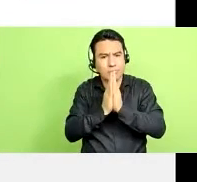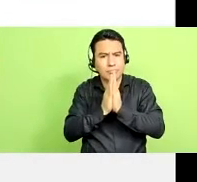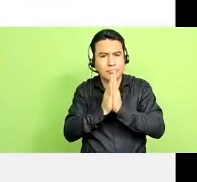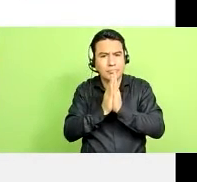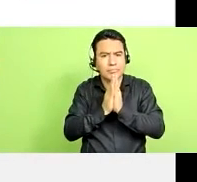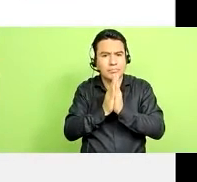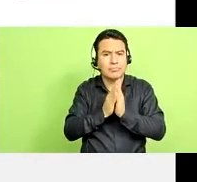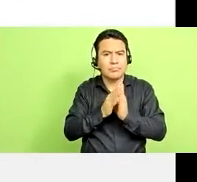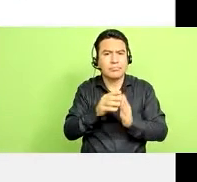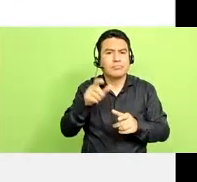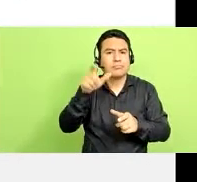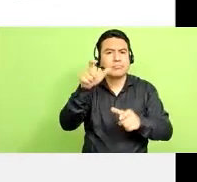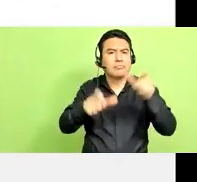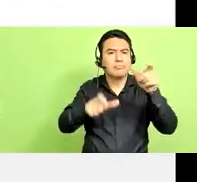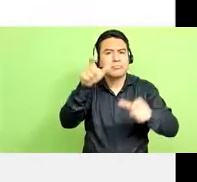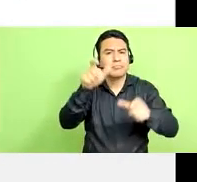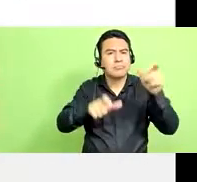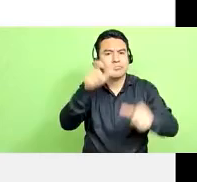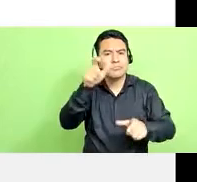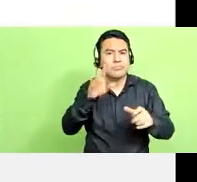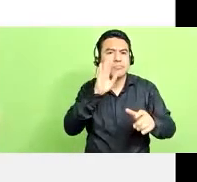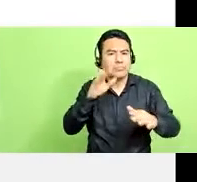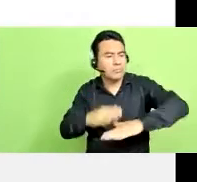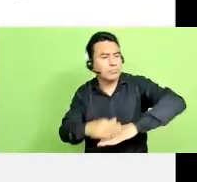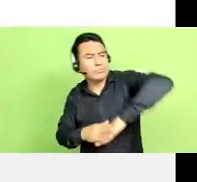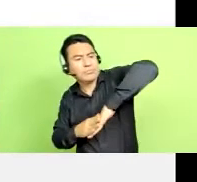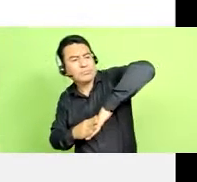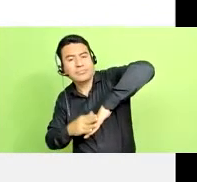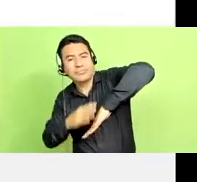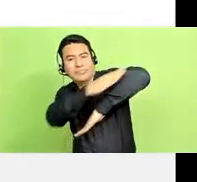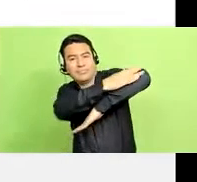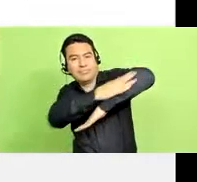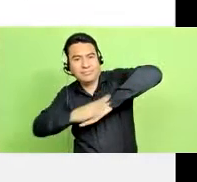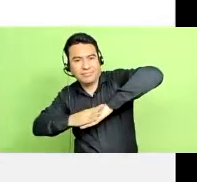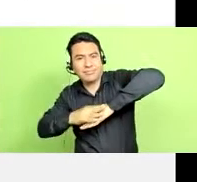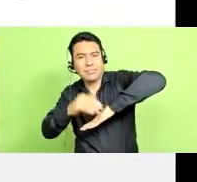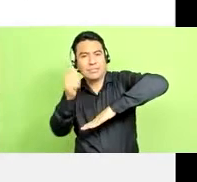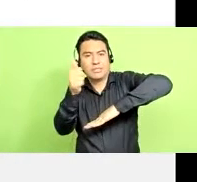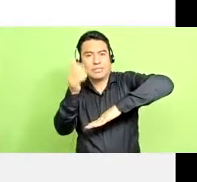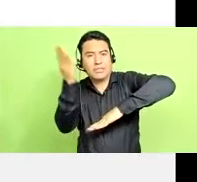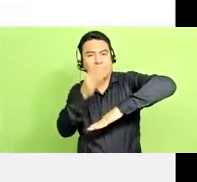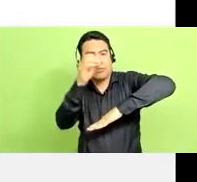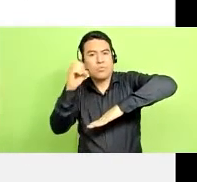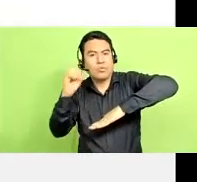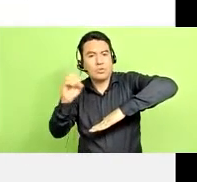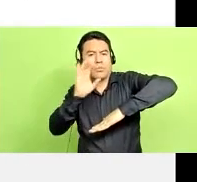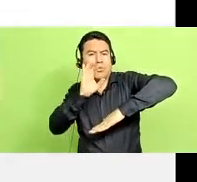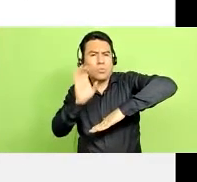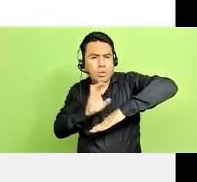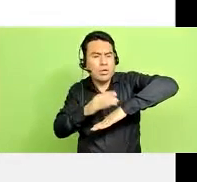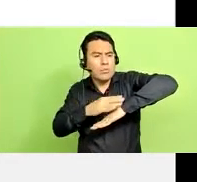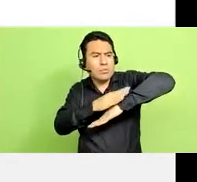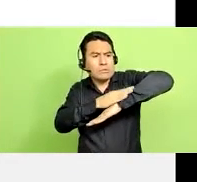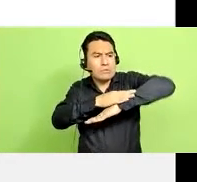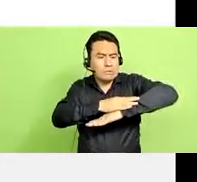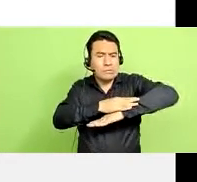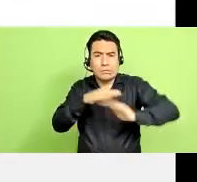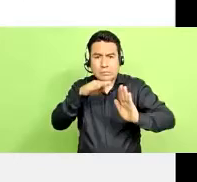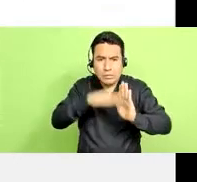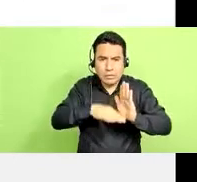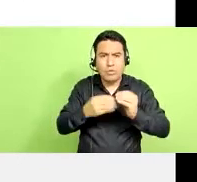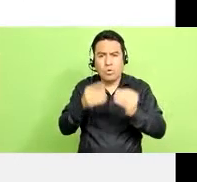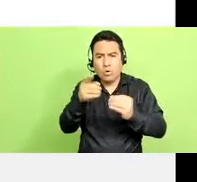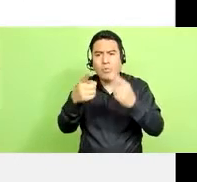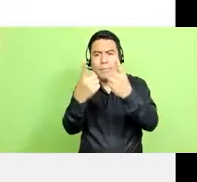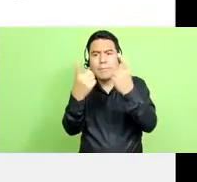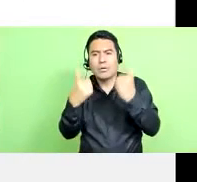de pendiente máximo la propuesta indica 10% pero qué ocurre cuando hay variedades niveles muchas gracias' santiago